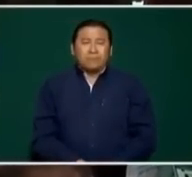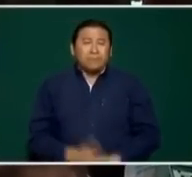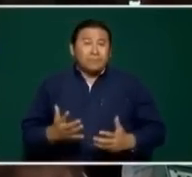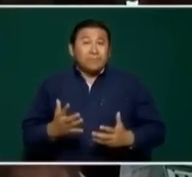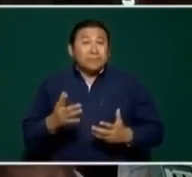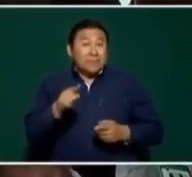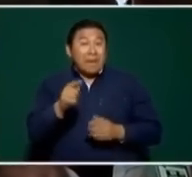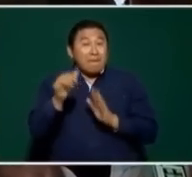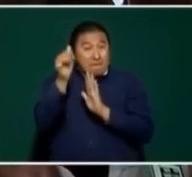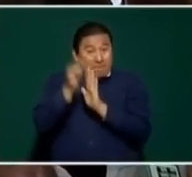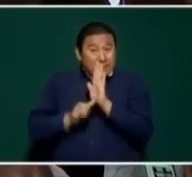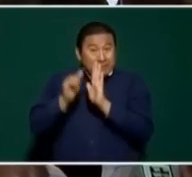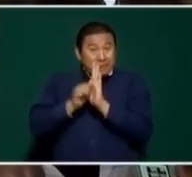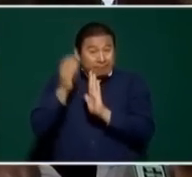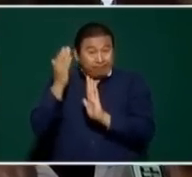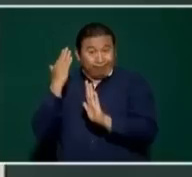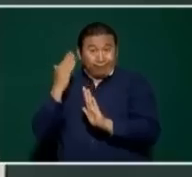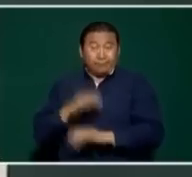en meses anteriores,